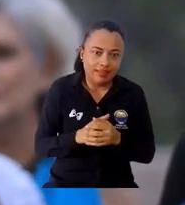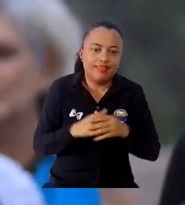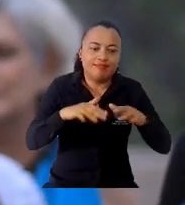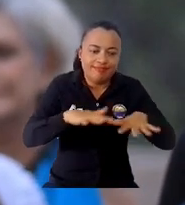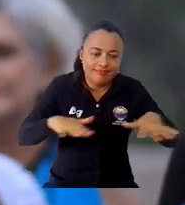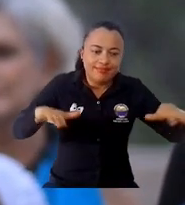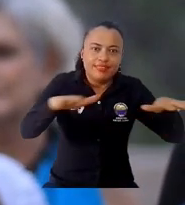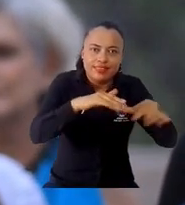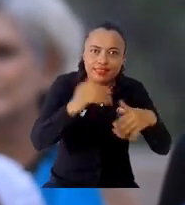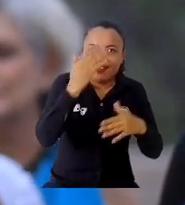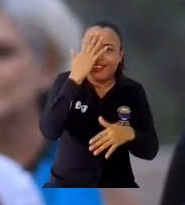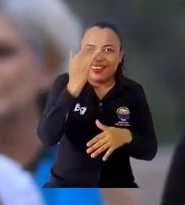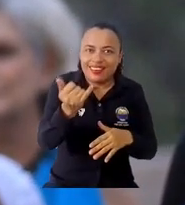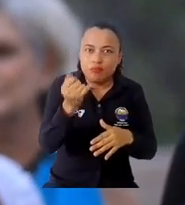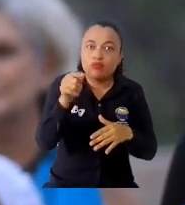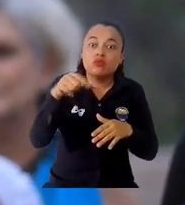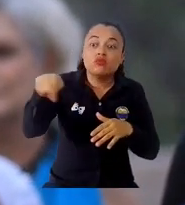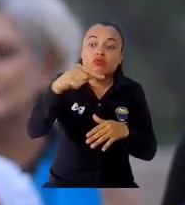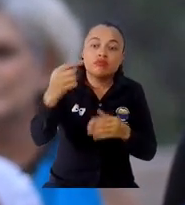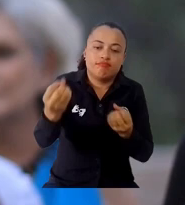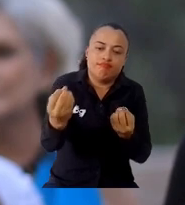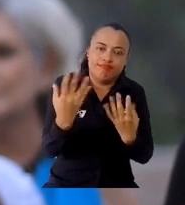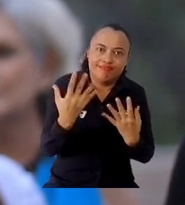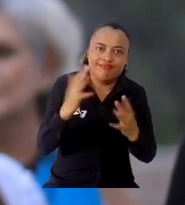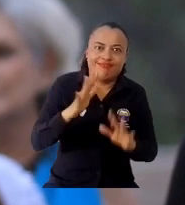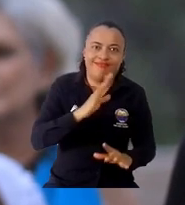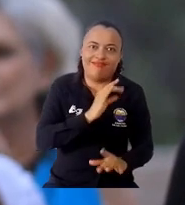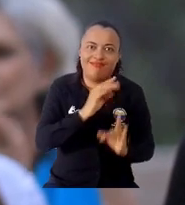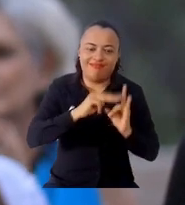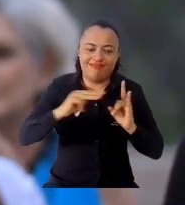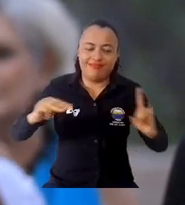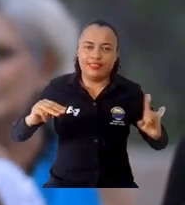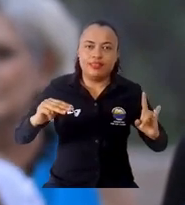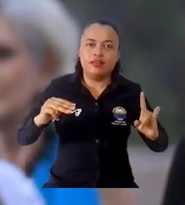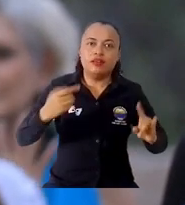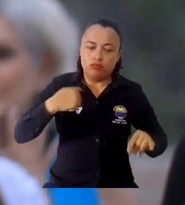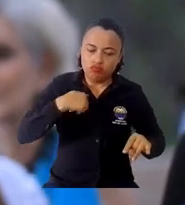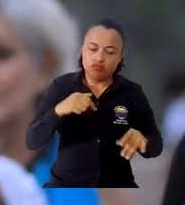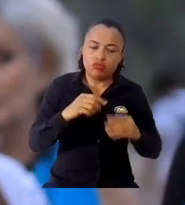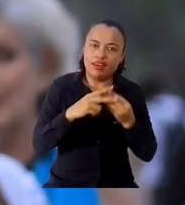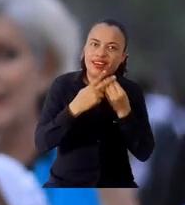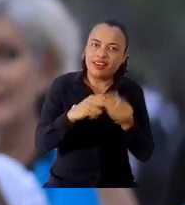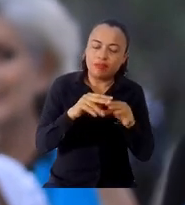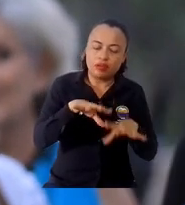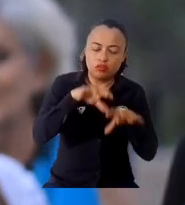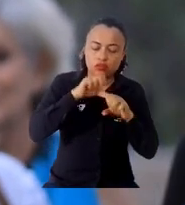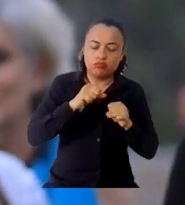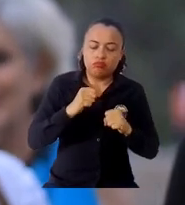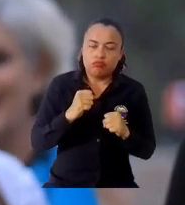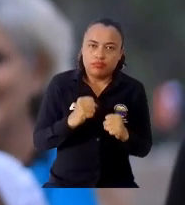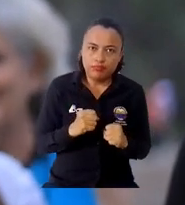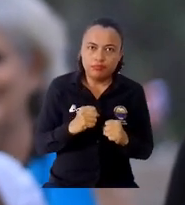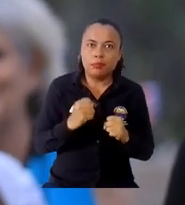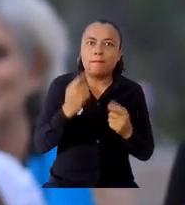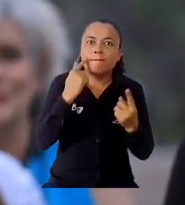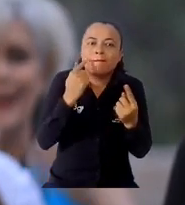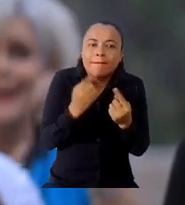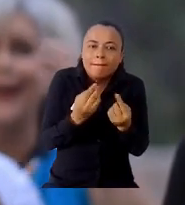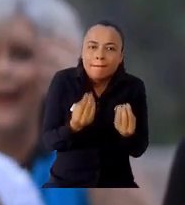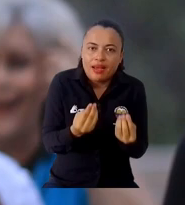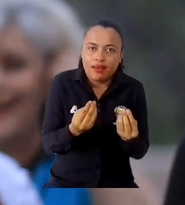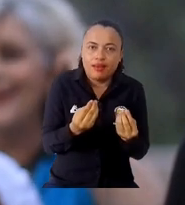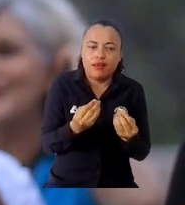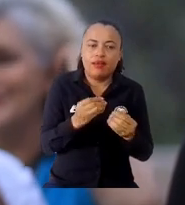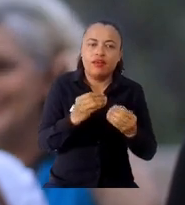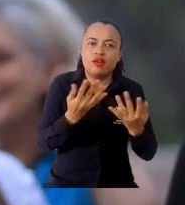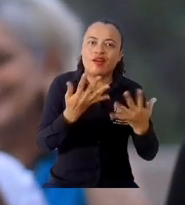este espacio académico abierto por la Universidad de Magdalena he podido adquirir las herramientas suficientes para poder contribuir a ese